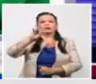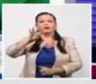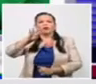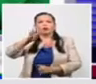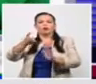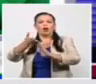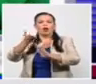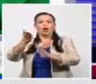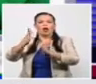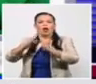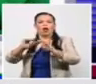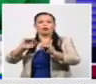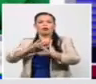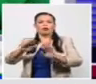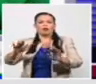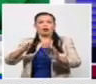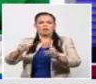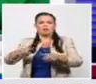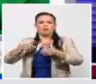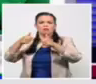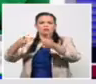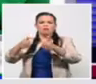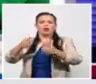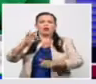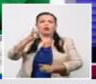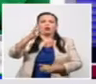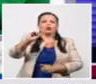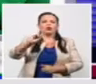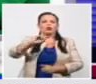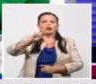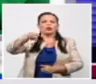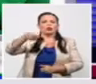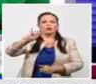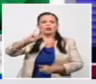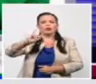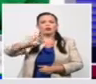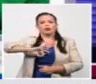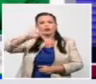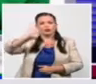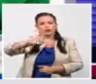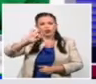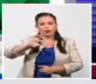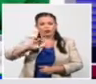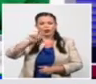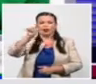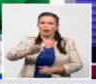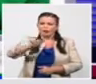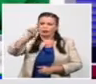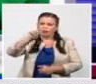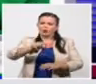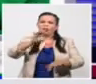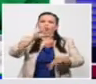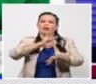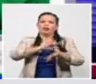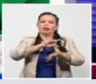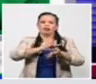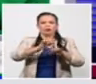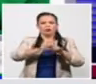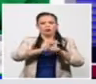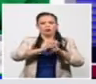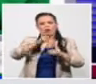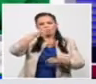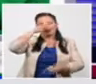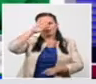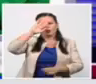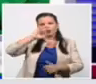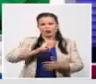encuentra recuperado el 80,6% de los pacientes diagnosticados en Cuba. Y en